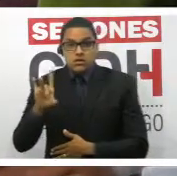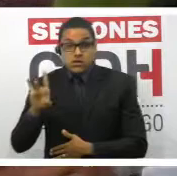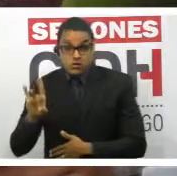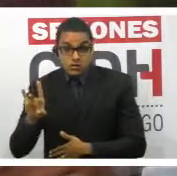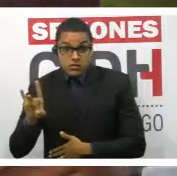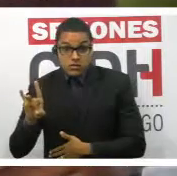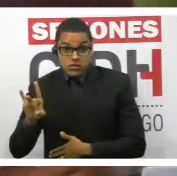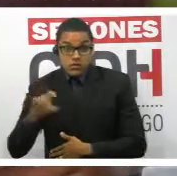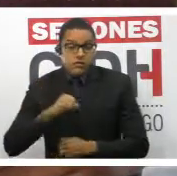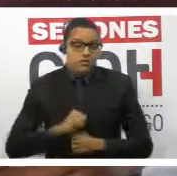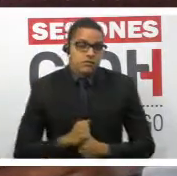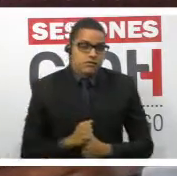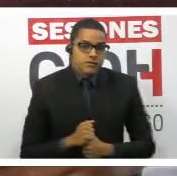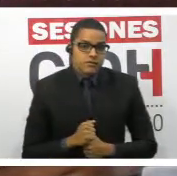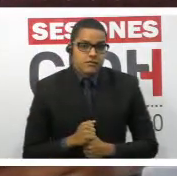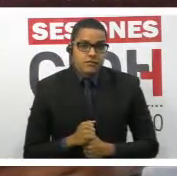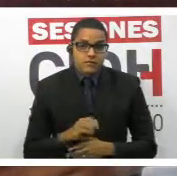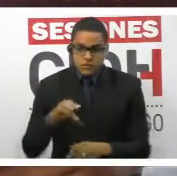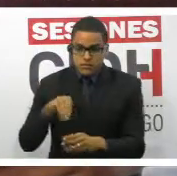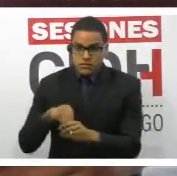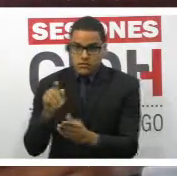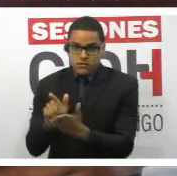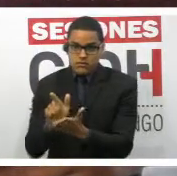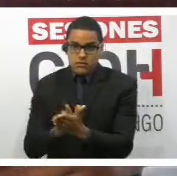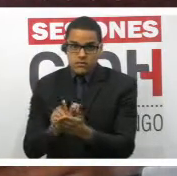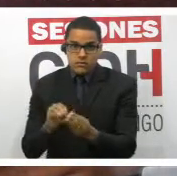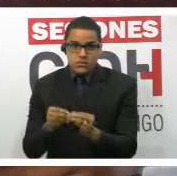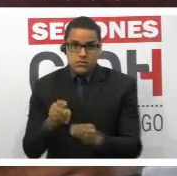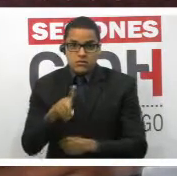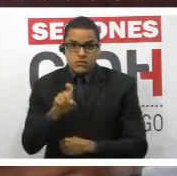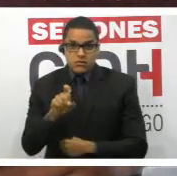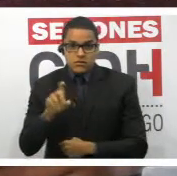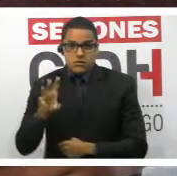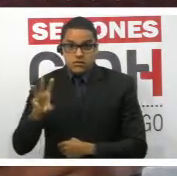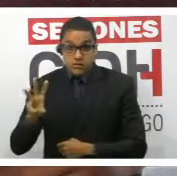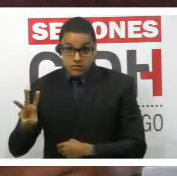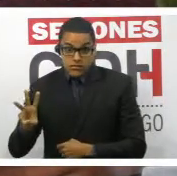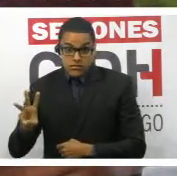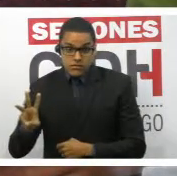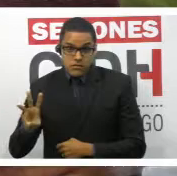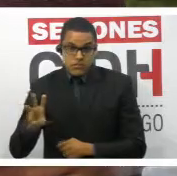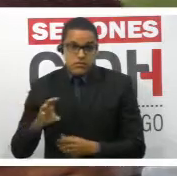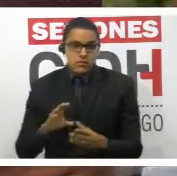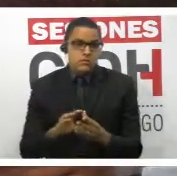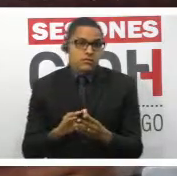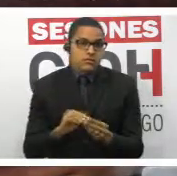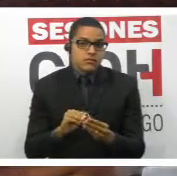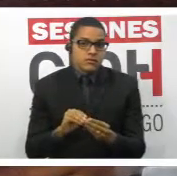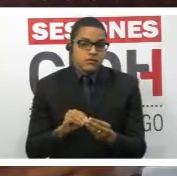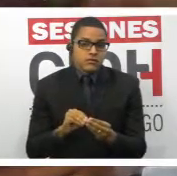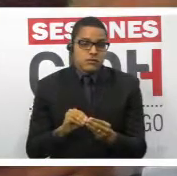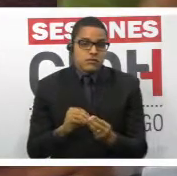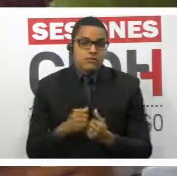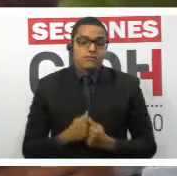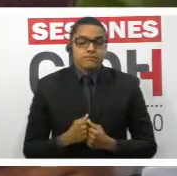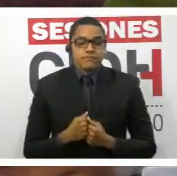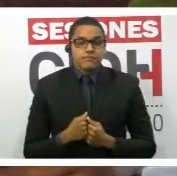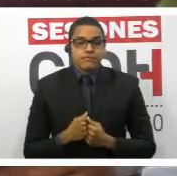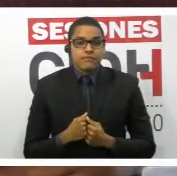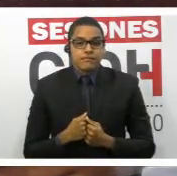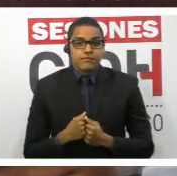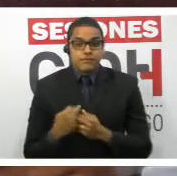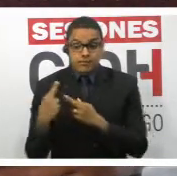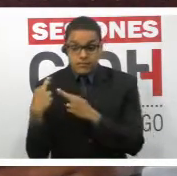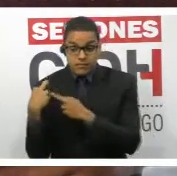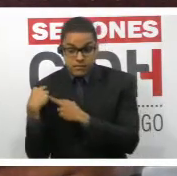106 del código civil señala que los directores de las instituciones tienen la tutela automática sobre las personas